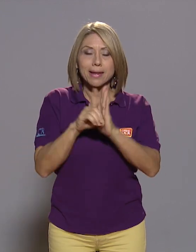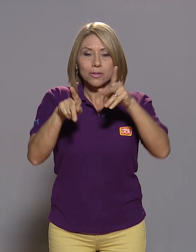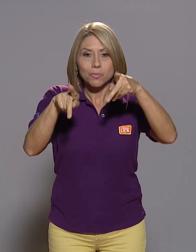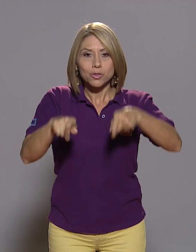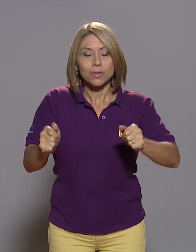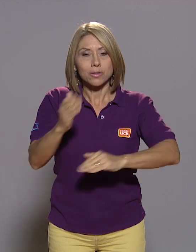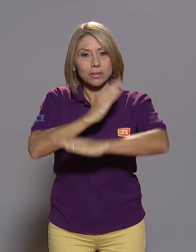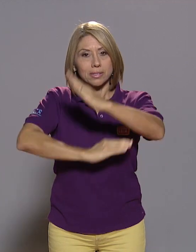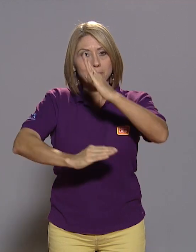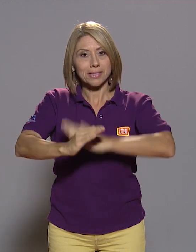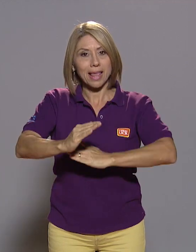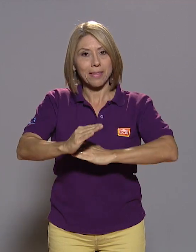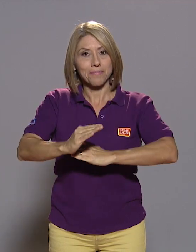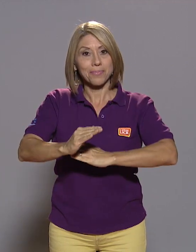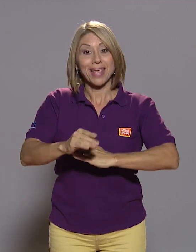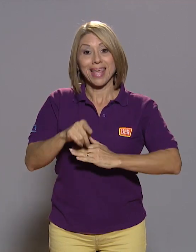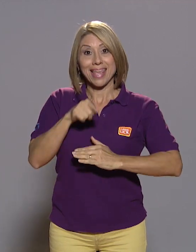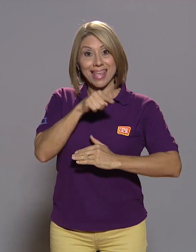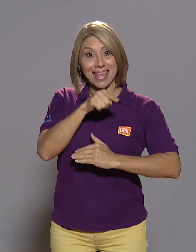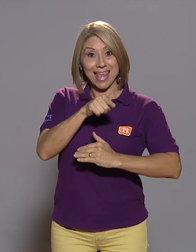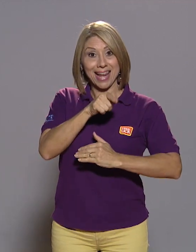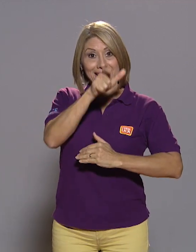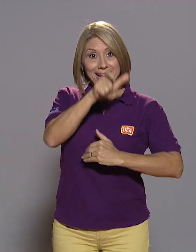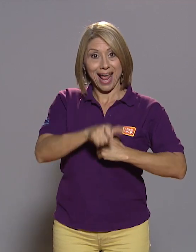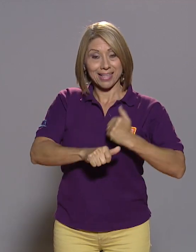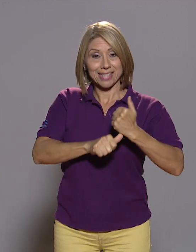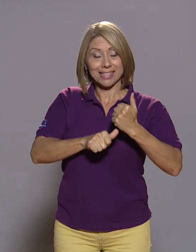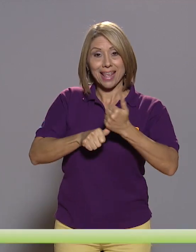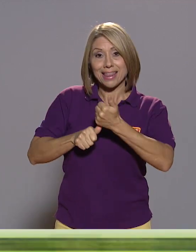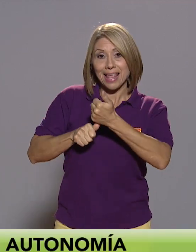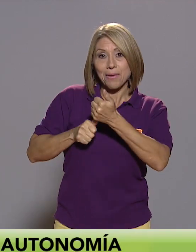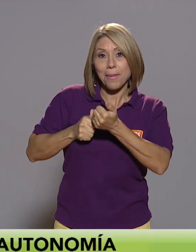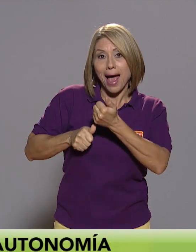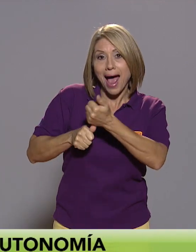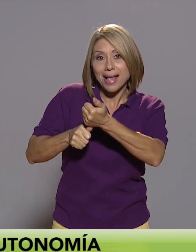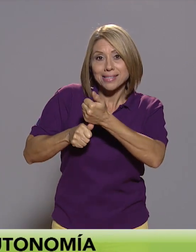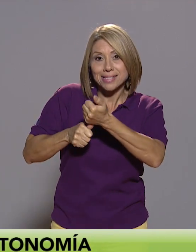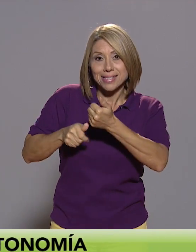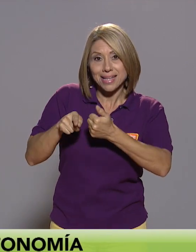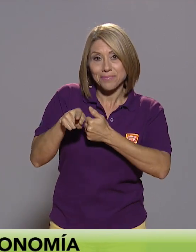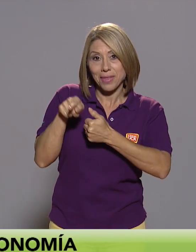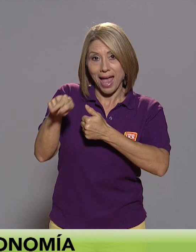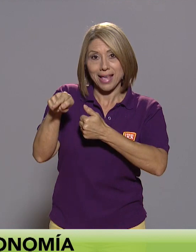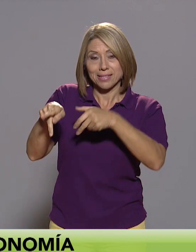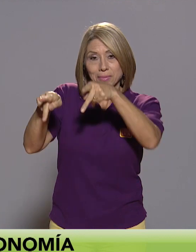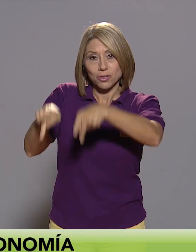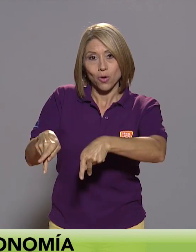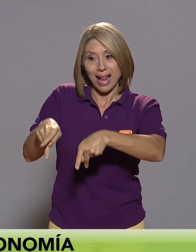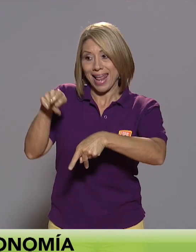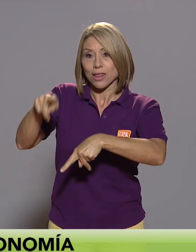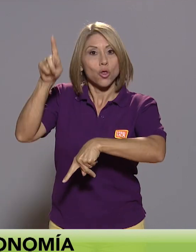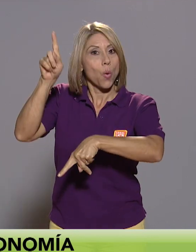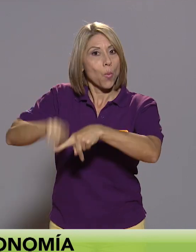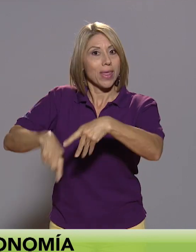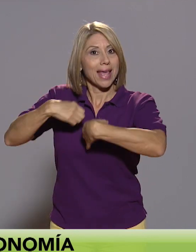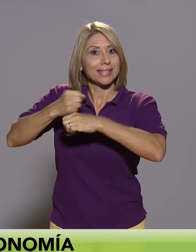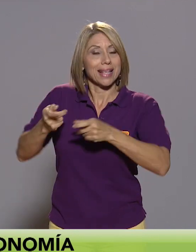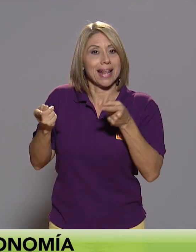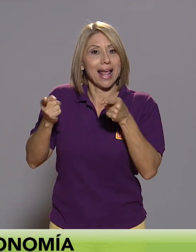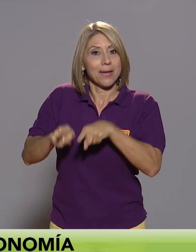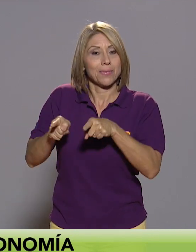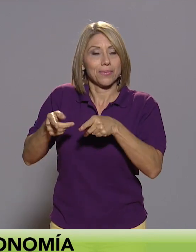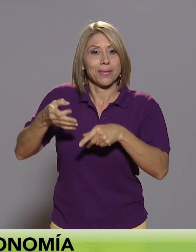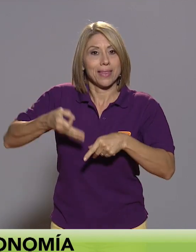y que va a asistir a esa persona que no puede realizar por sí sola actividades de la vida diaria a poder